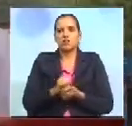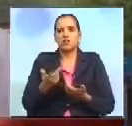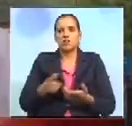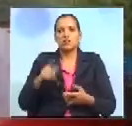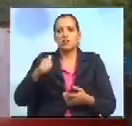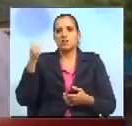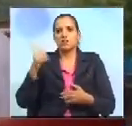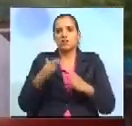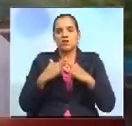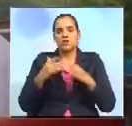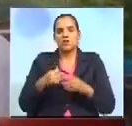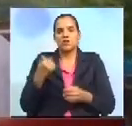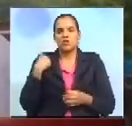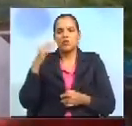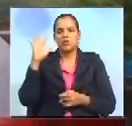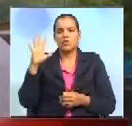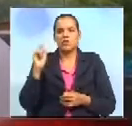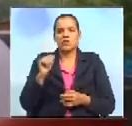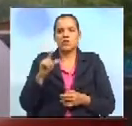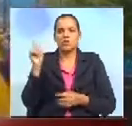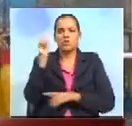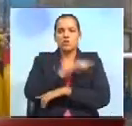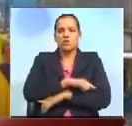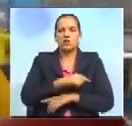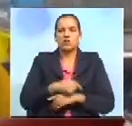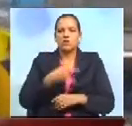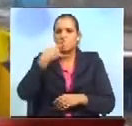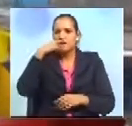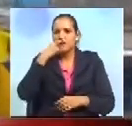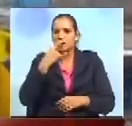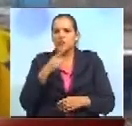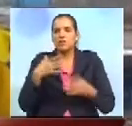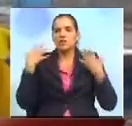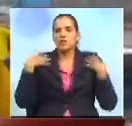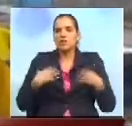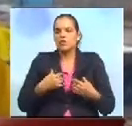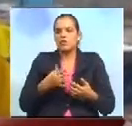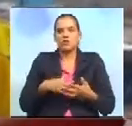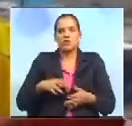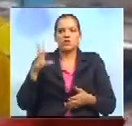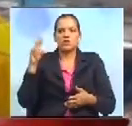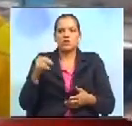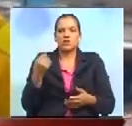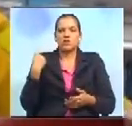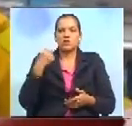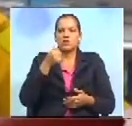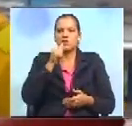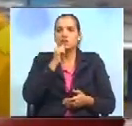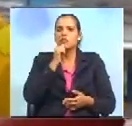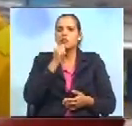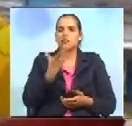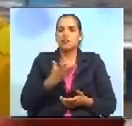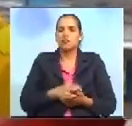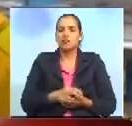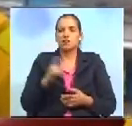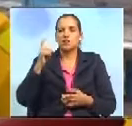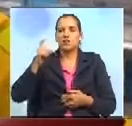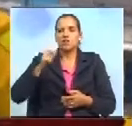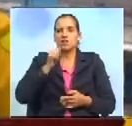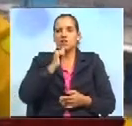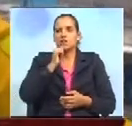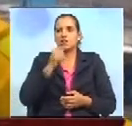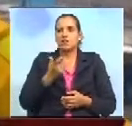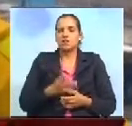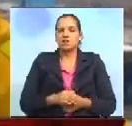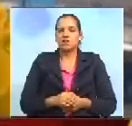Ya tenemos como unos 5 días a 6 días más o menos. Los niños para venir a la escuela no hay como hacerlo. Se necesita el agua, pues no